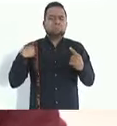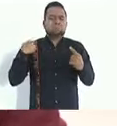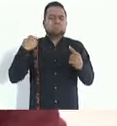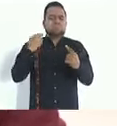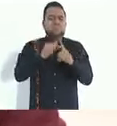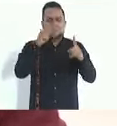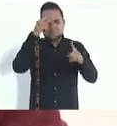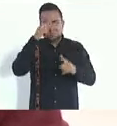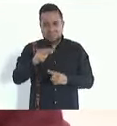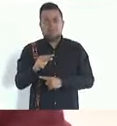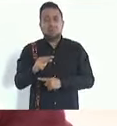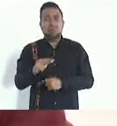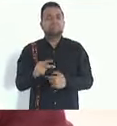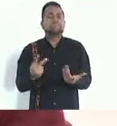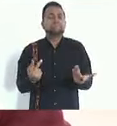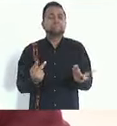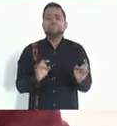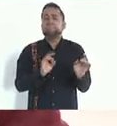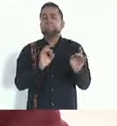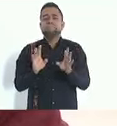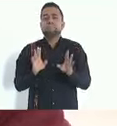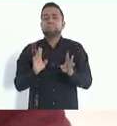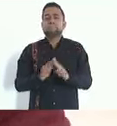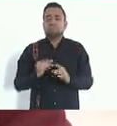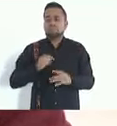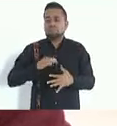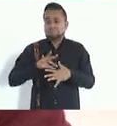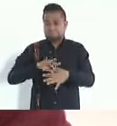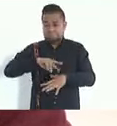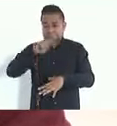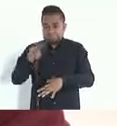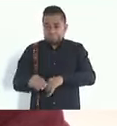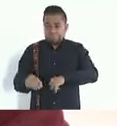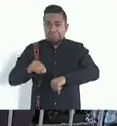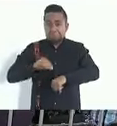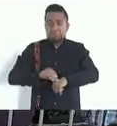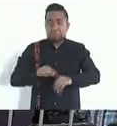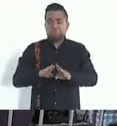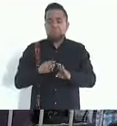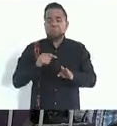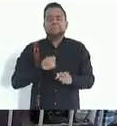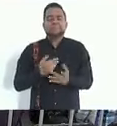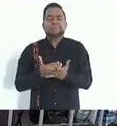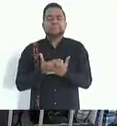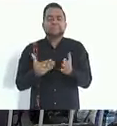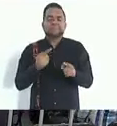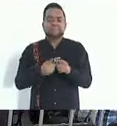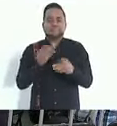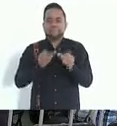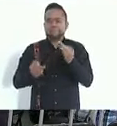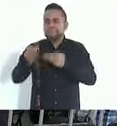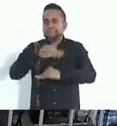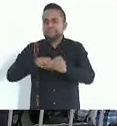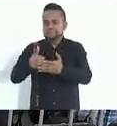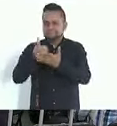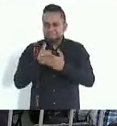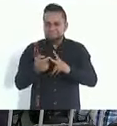han querido convertir en realidad, como lo estamos haciendo entre todos y desde